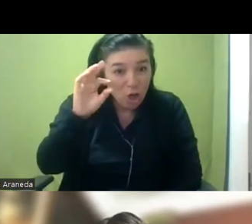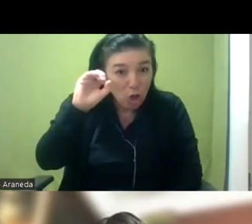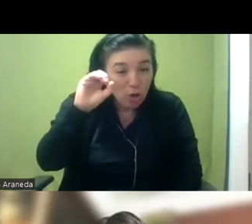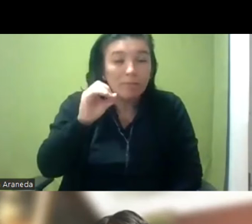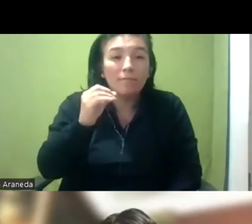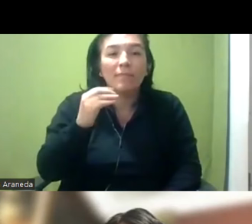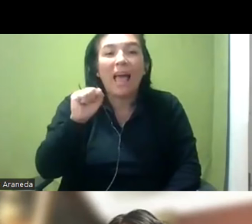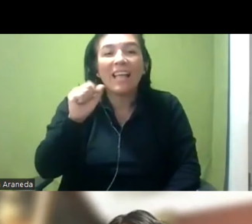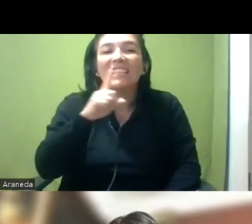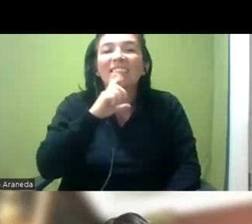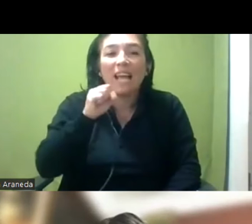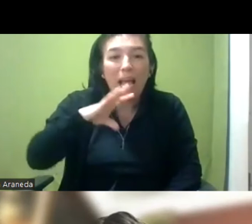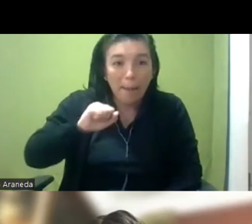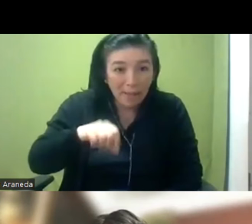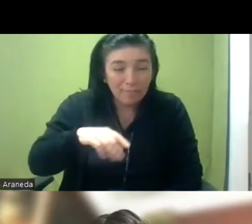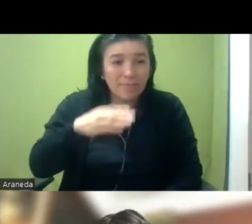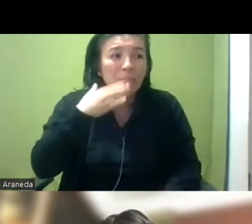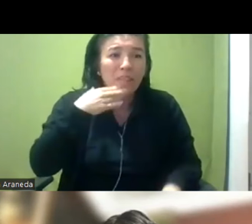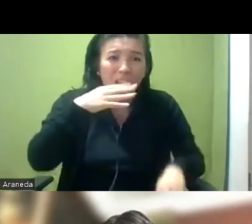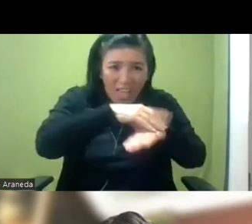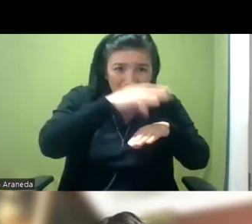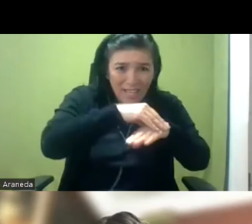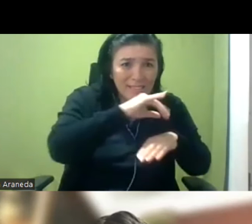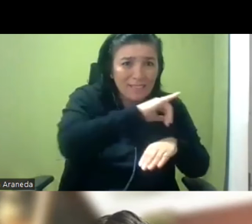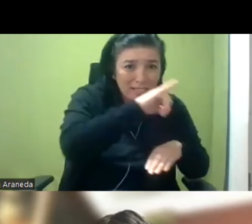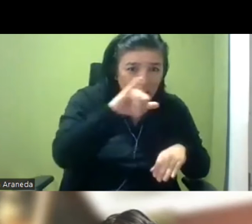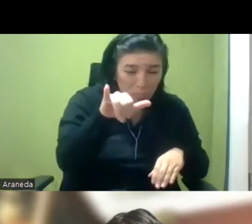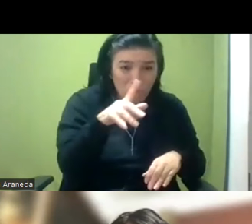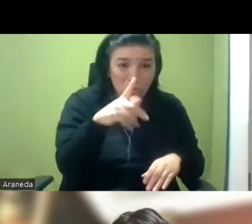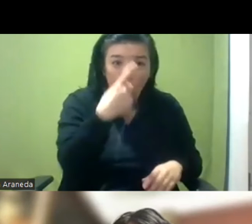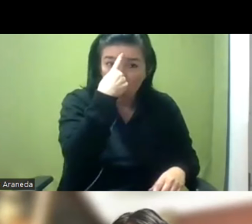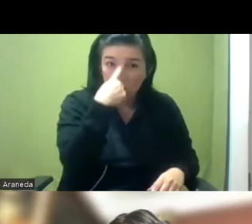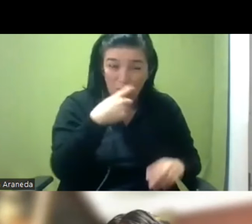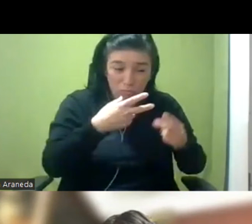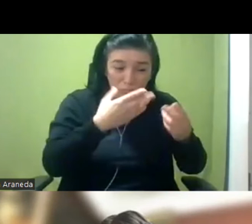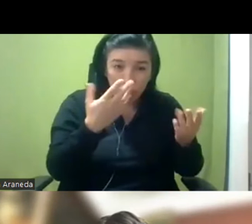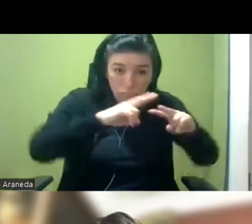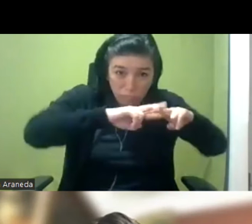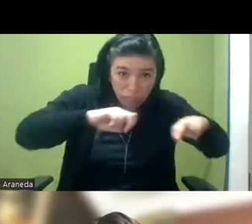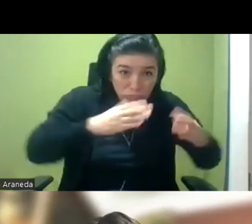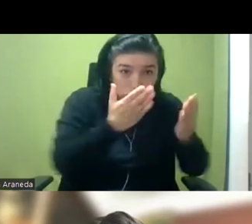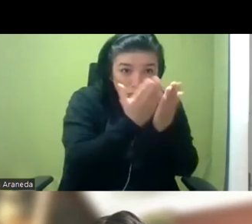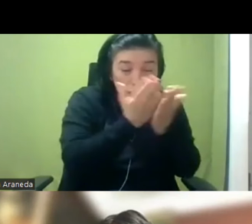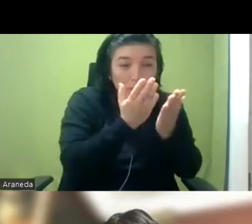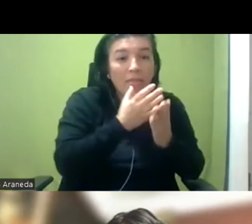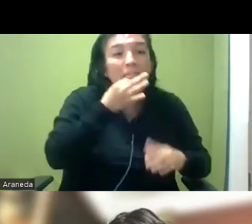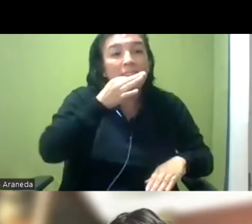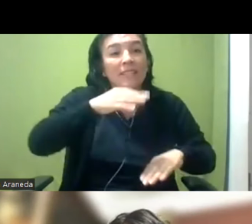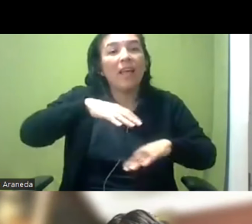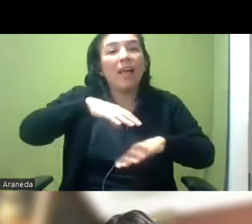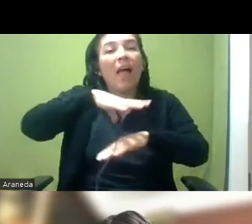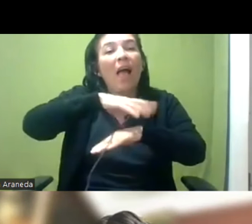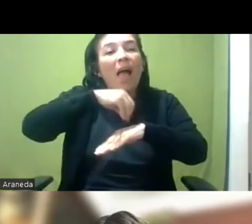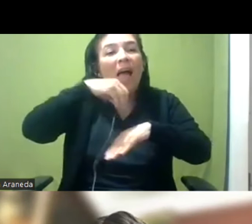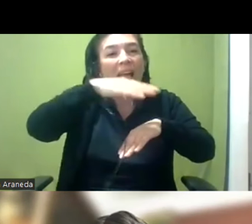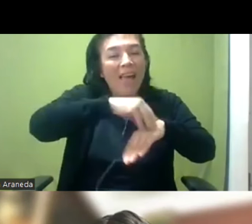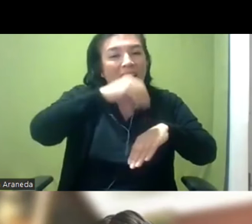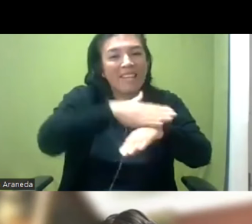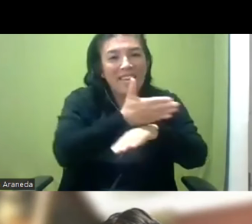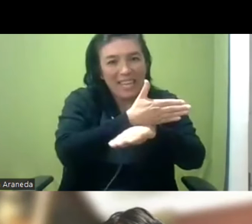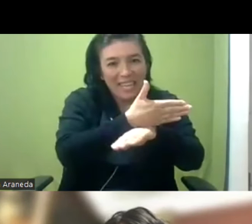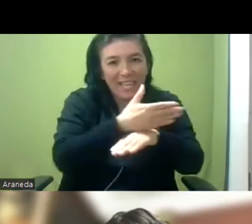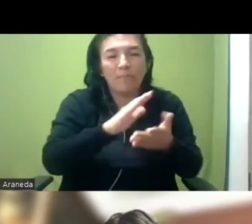Arica, ¿se van a esos museos en los estudios ustedes? Todo lo En que sea Arica, de sí, en Arica, Epides, Valles